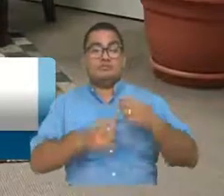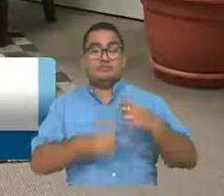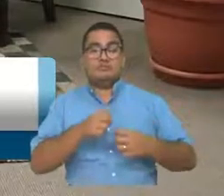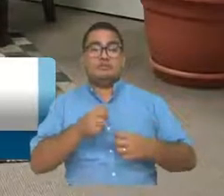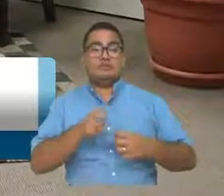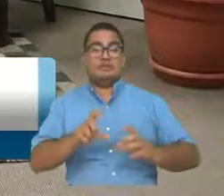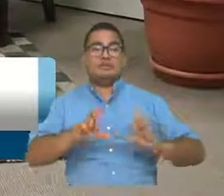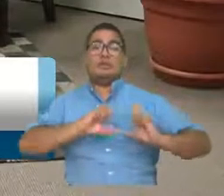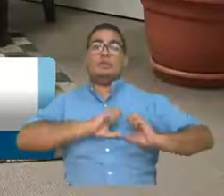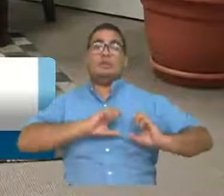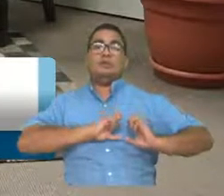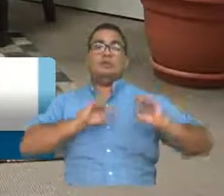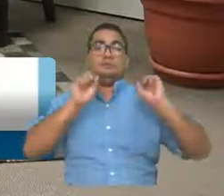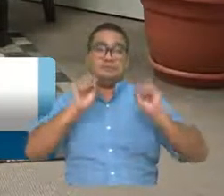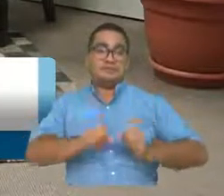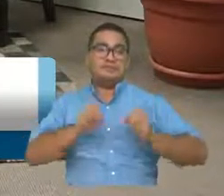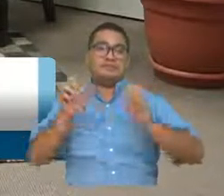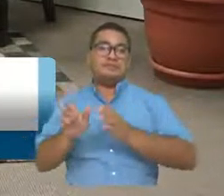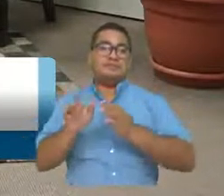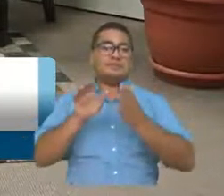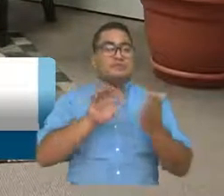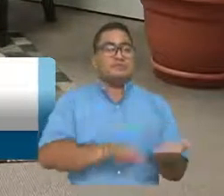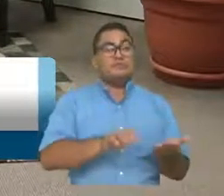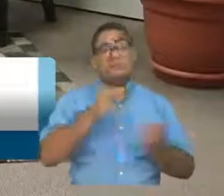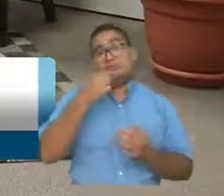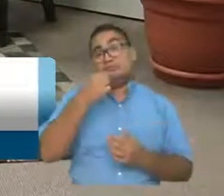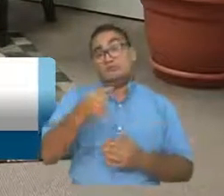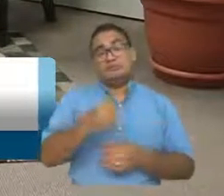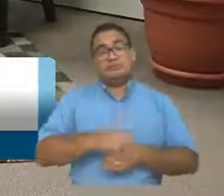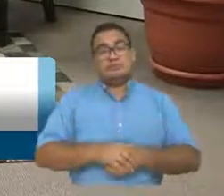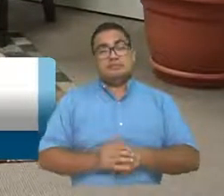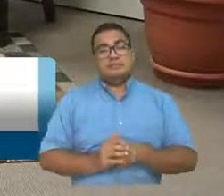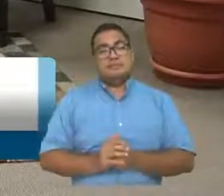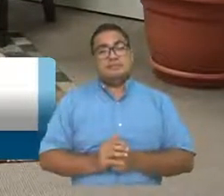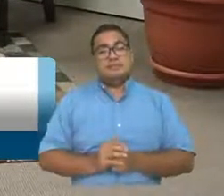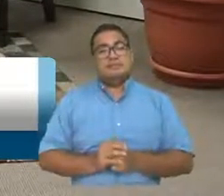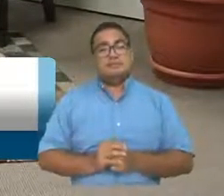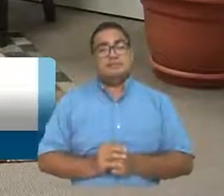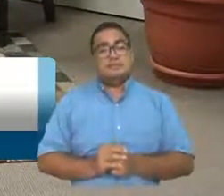bombeo a nivel del corazón. Como hay